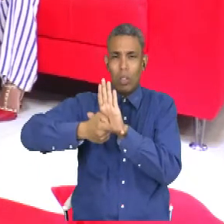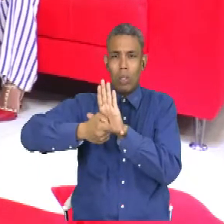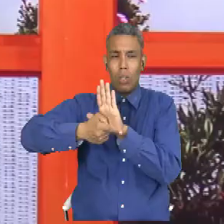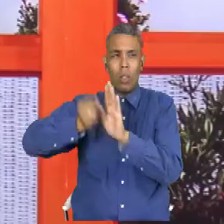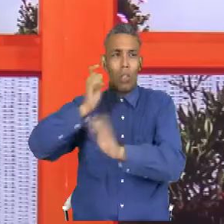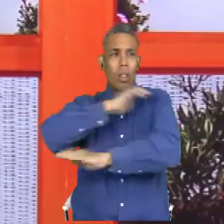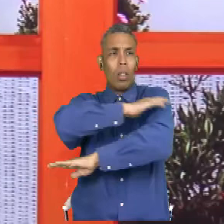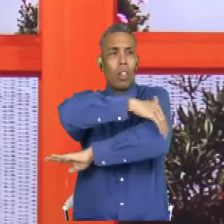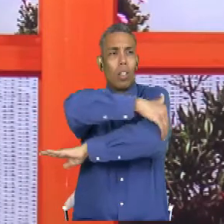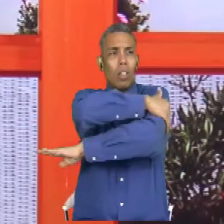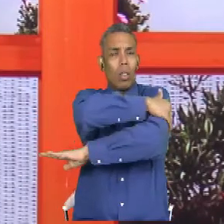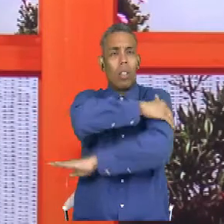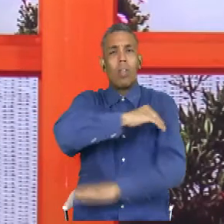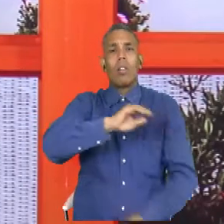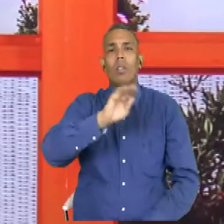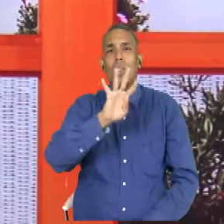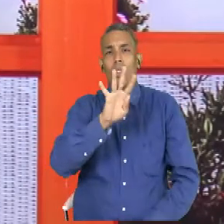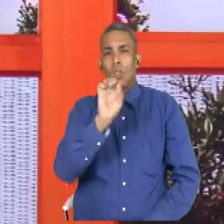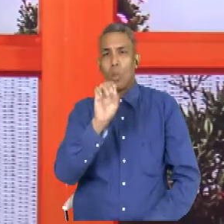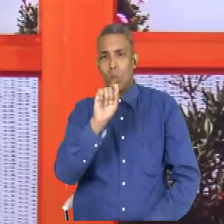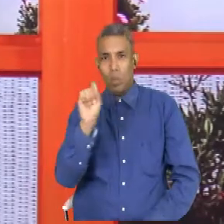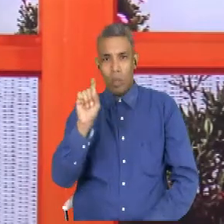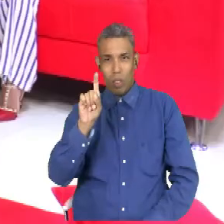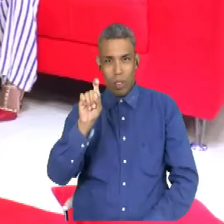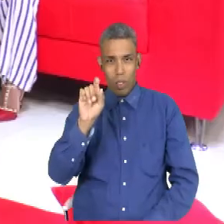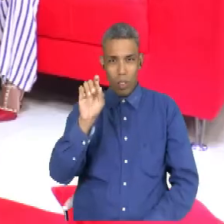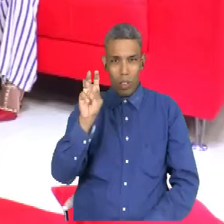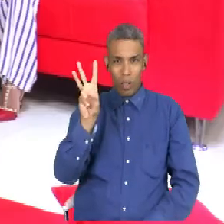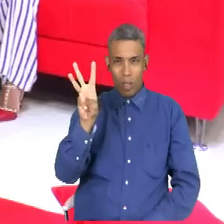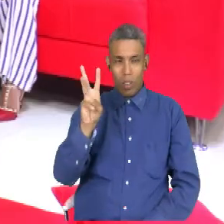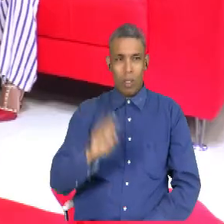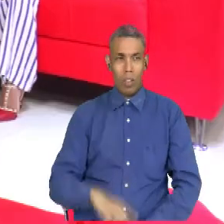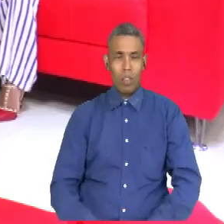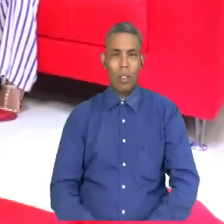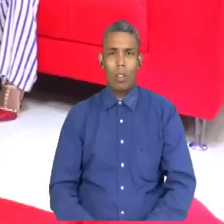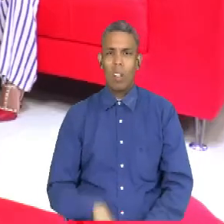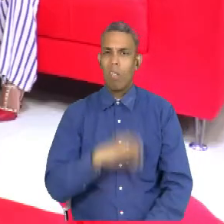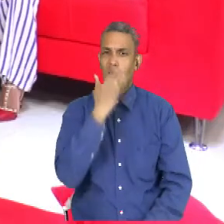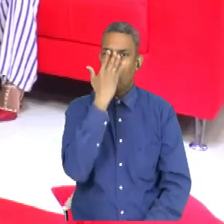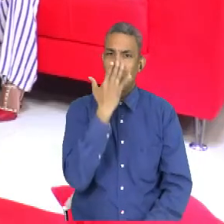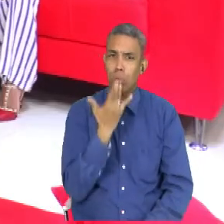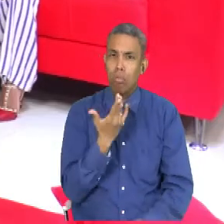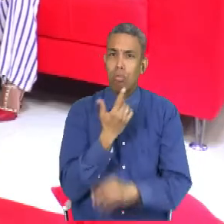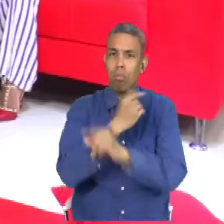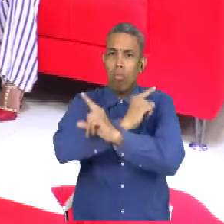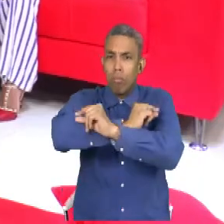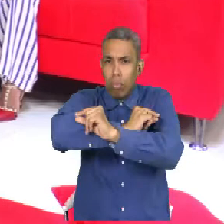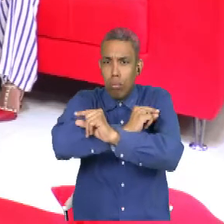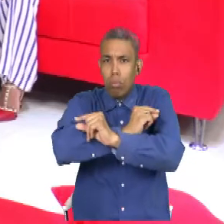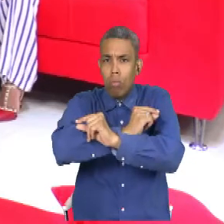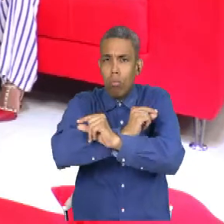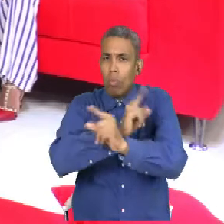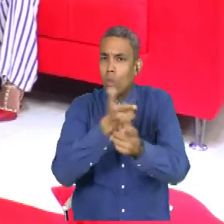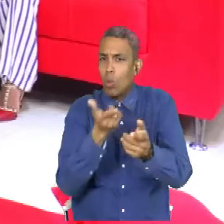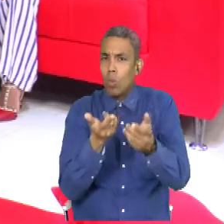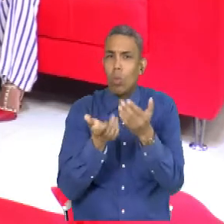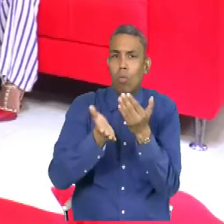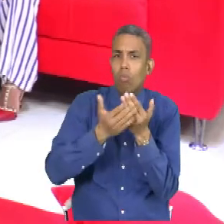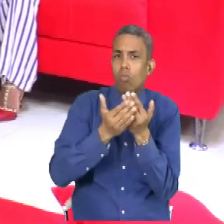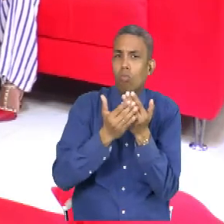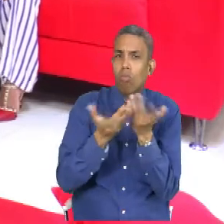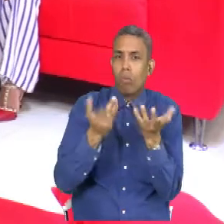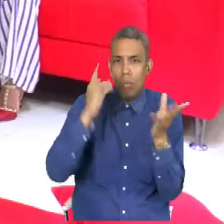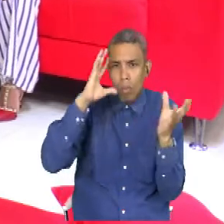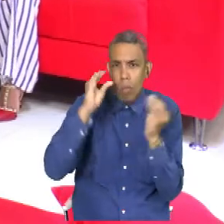número de la casa es 4063. Y números, redes sociales, donde pueden estar pendientes de los servicios que ustedes brindan en la